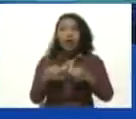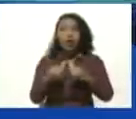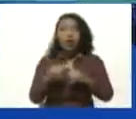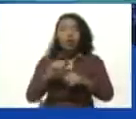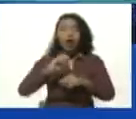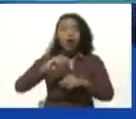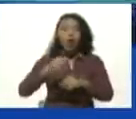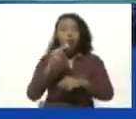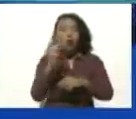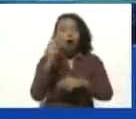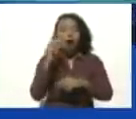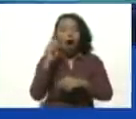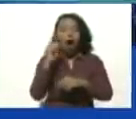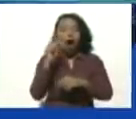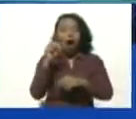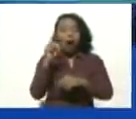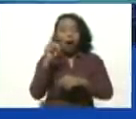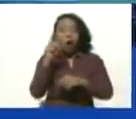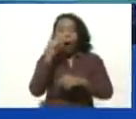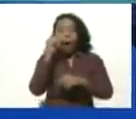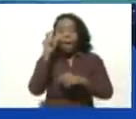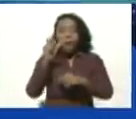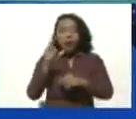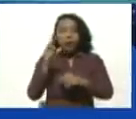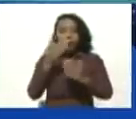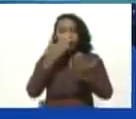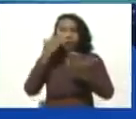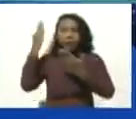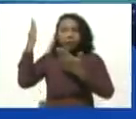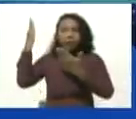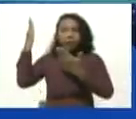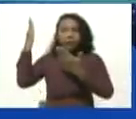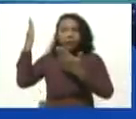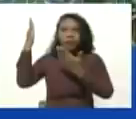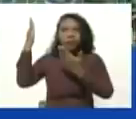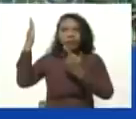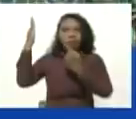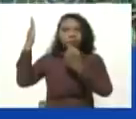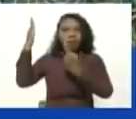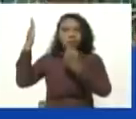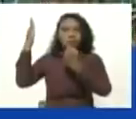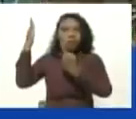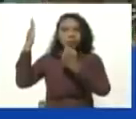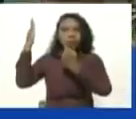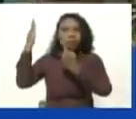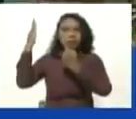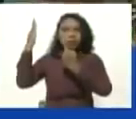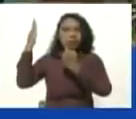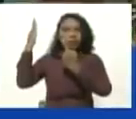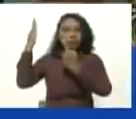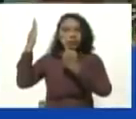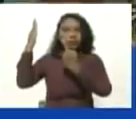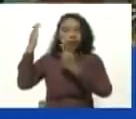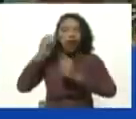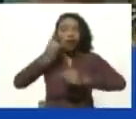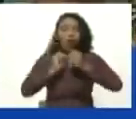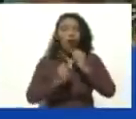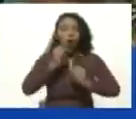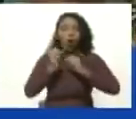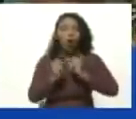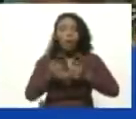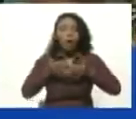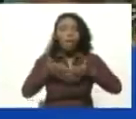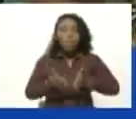Vicente Torrealba, Carlos Vicente, que se llama El Joropo Nació en